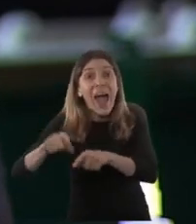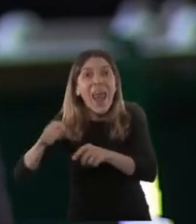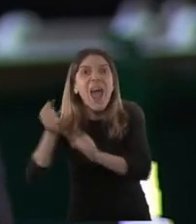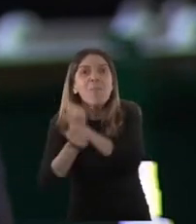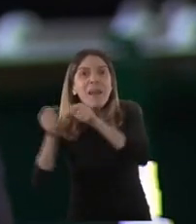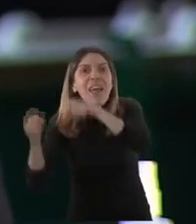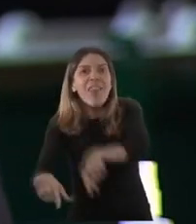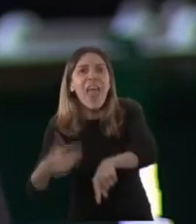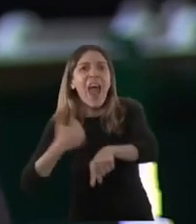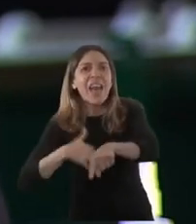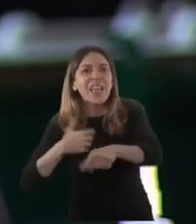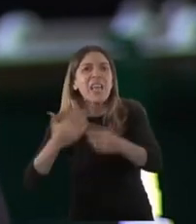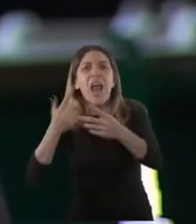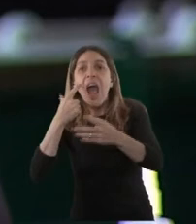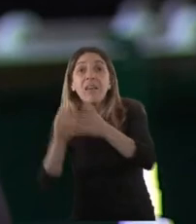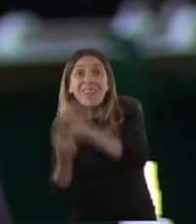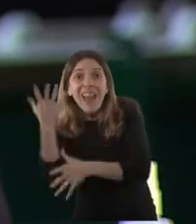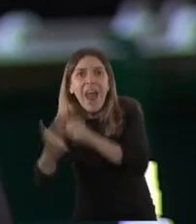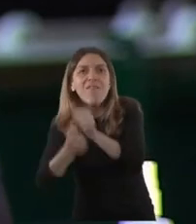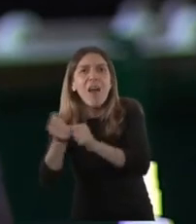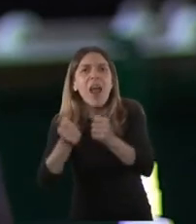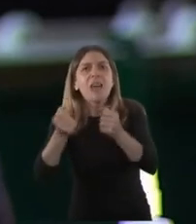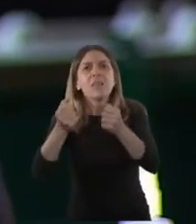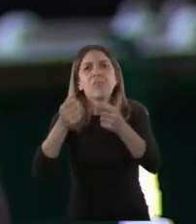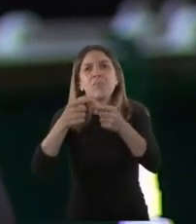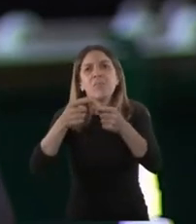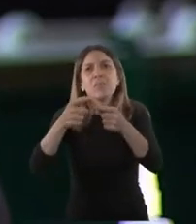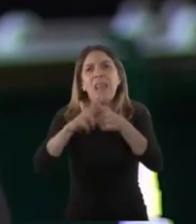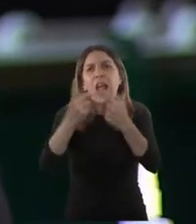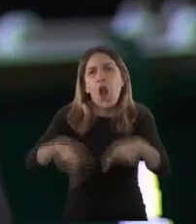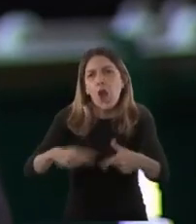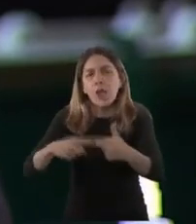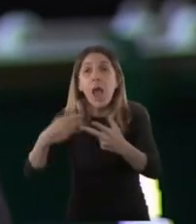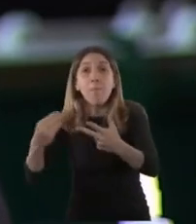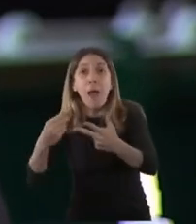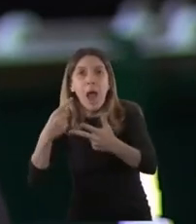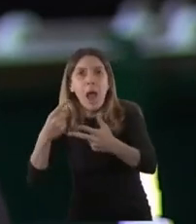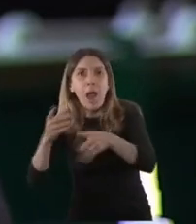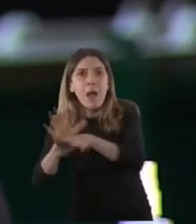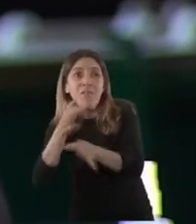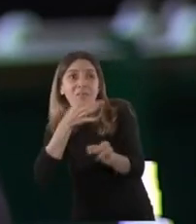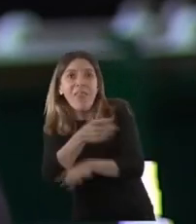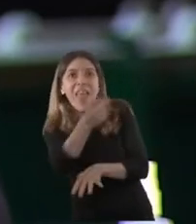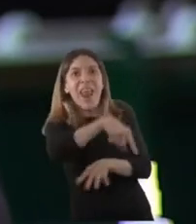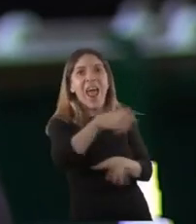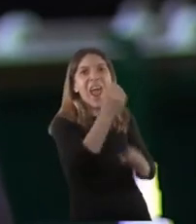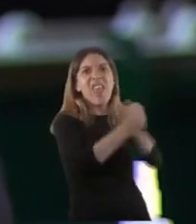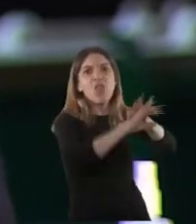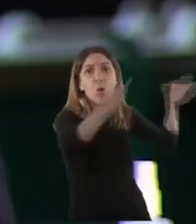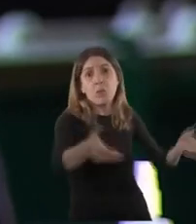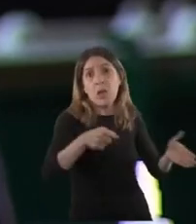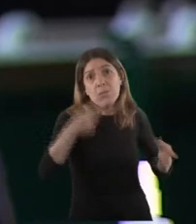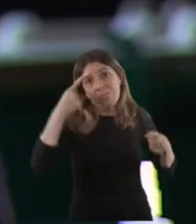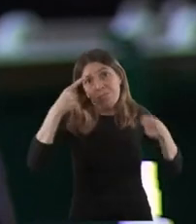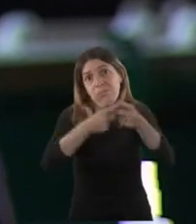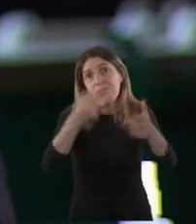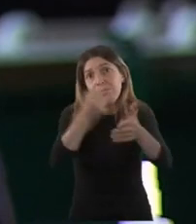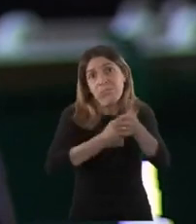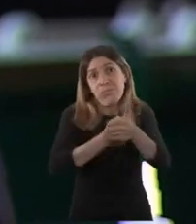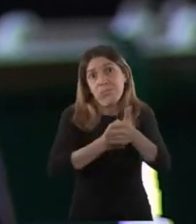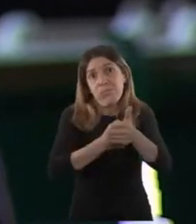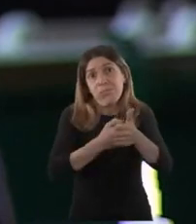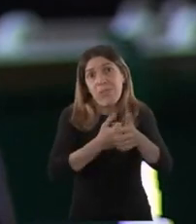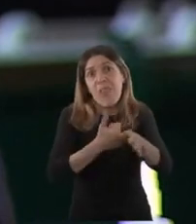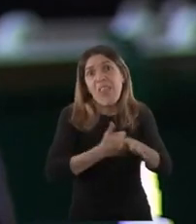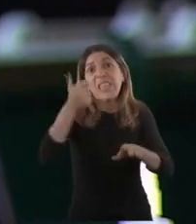calidad, de tecnología, para justamente seguir creciendo los nuevos desafíos del siglo XXI.